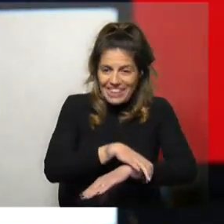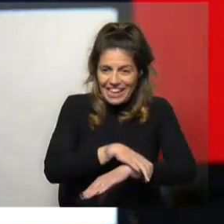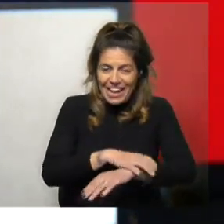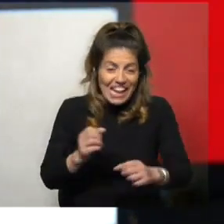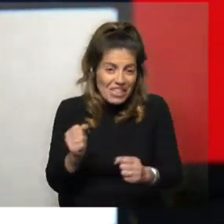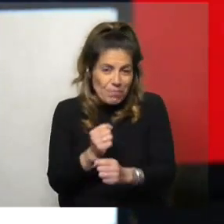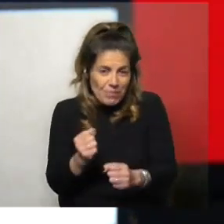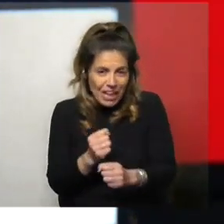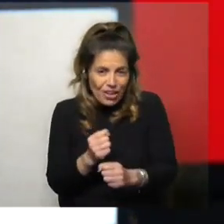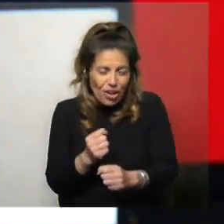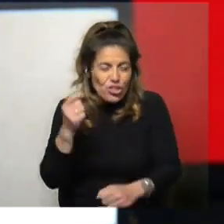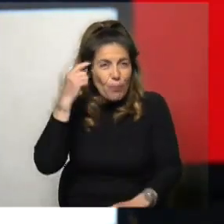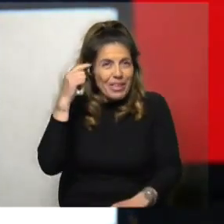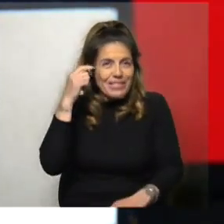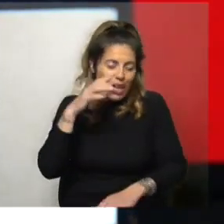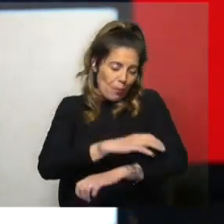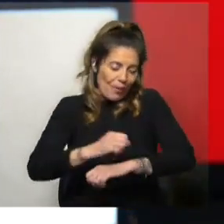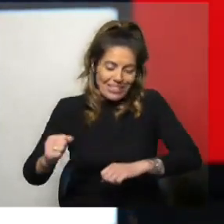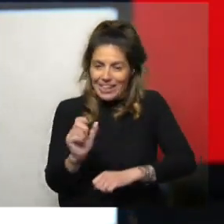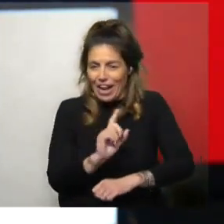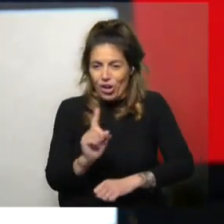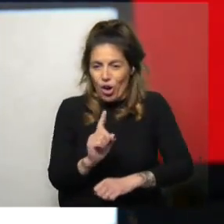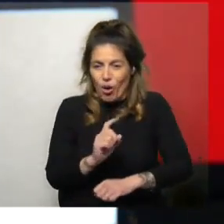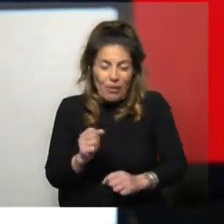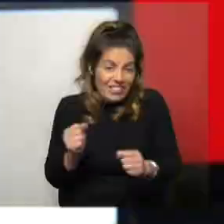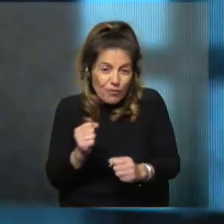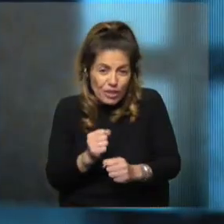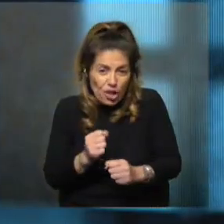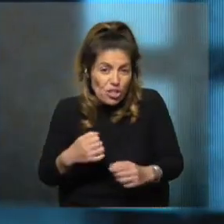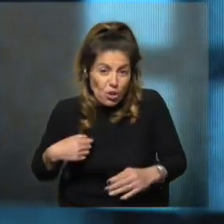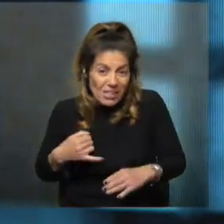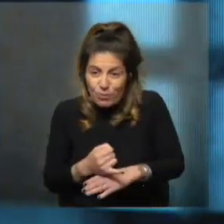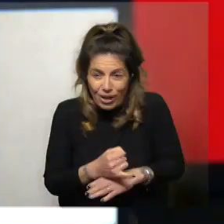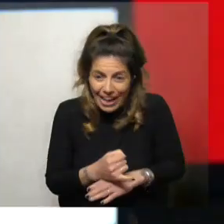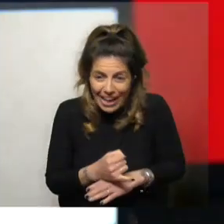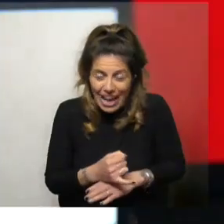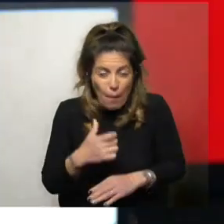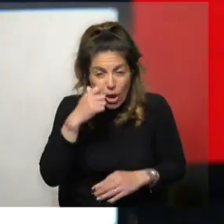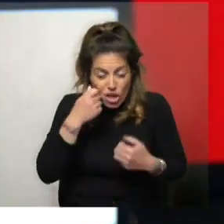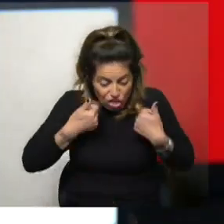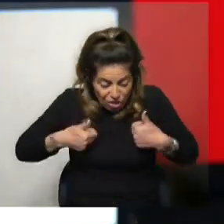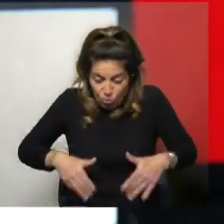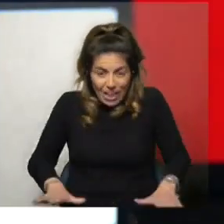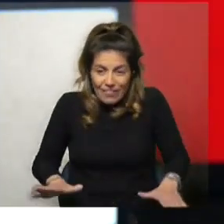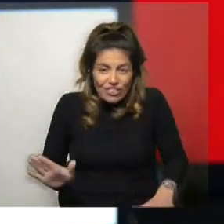pensado no me van a hacer sacar la media esta vez porque hace frío me equivoqué Este y y